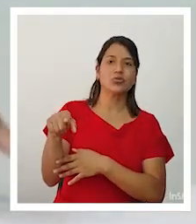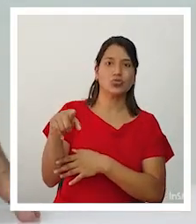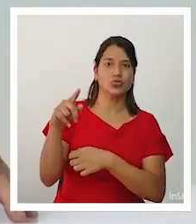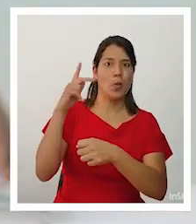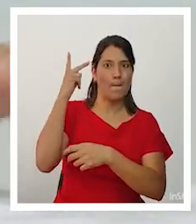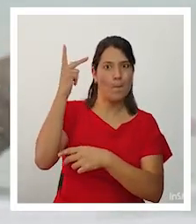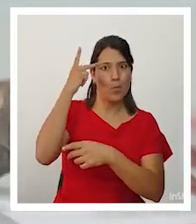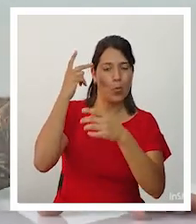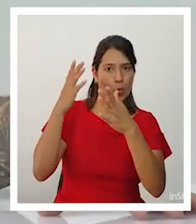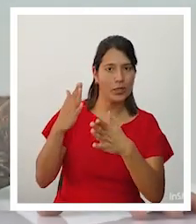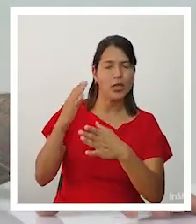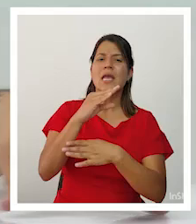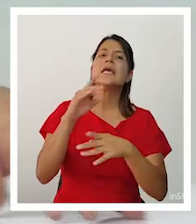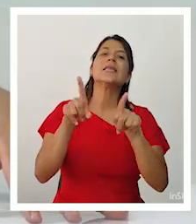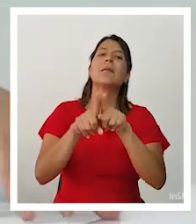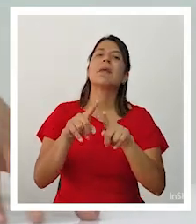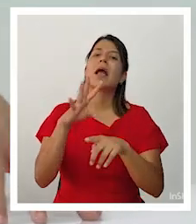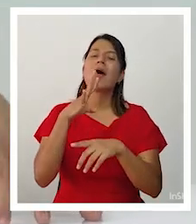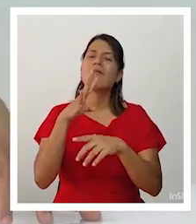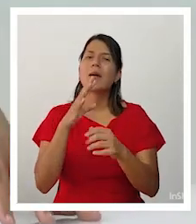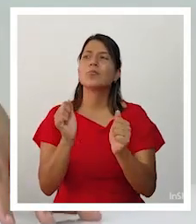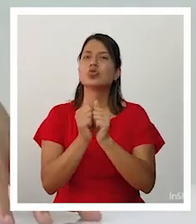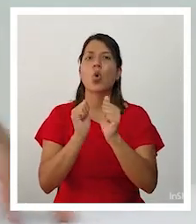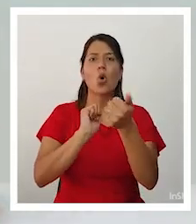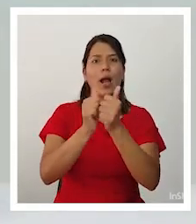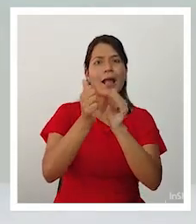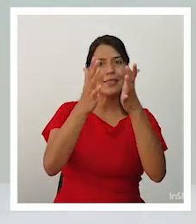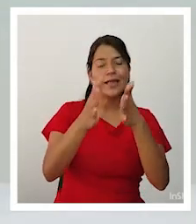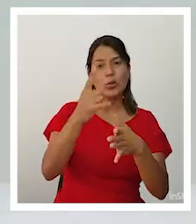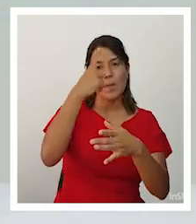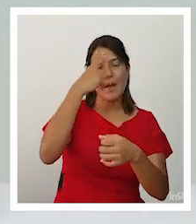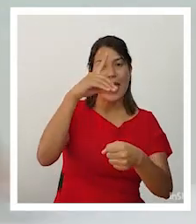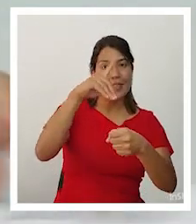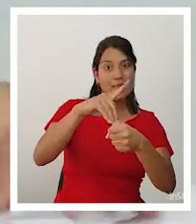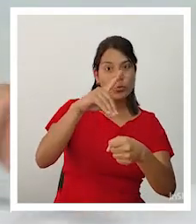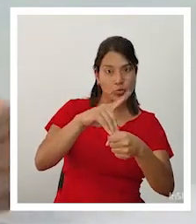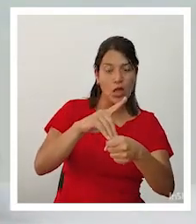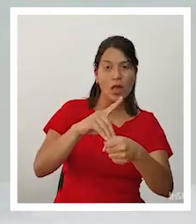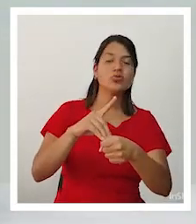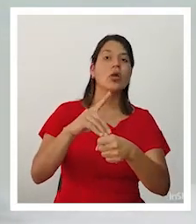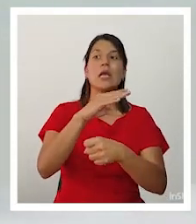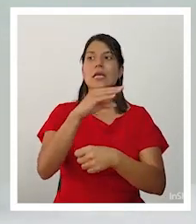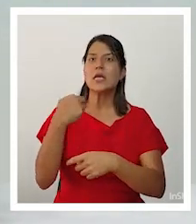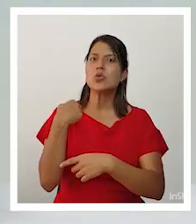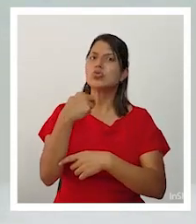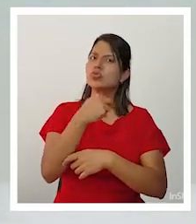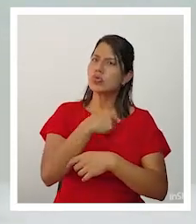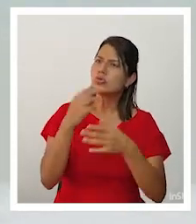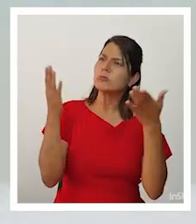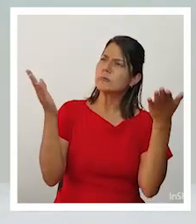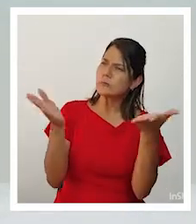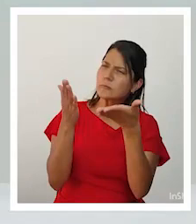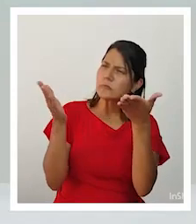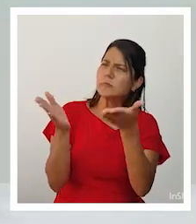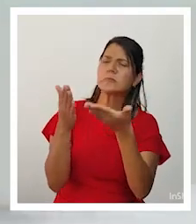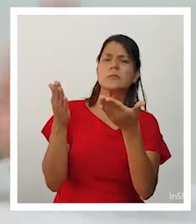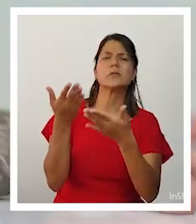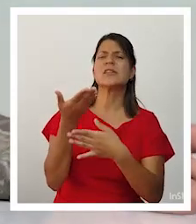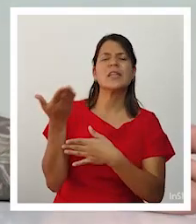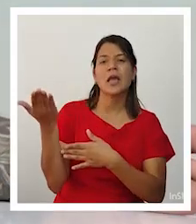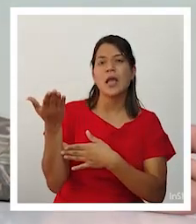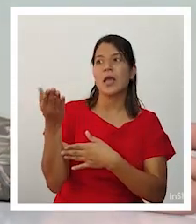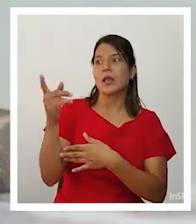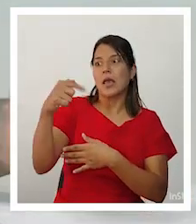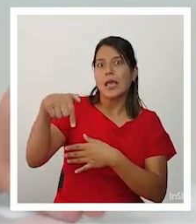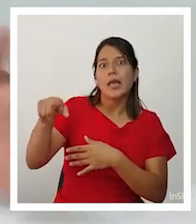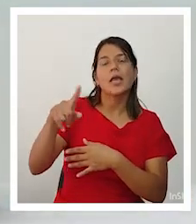También conversamos con candidatos a diputados y a diputadas y les instamos muchísimo a que